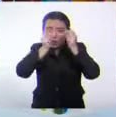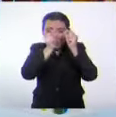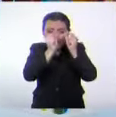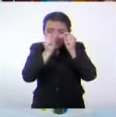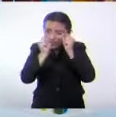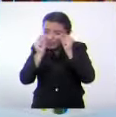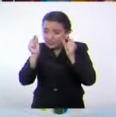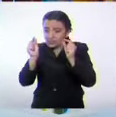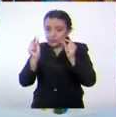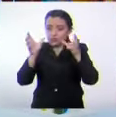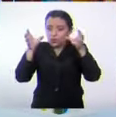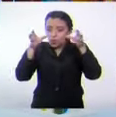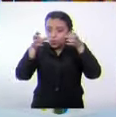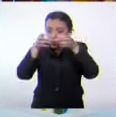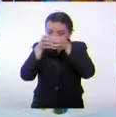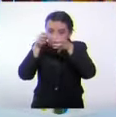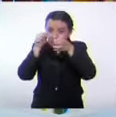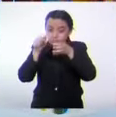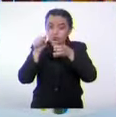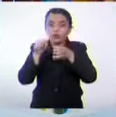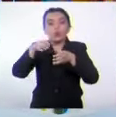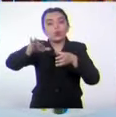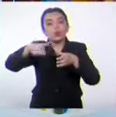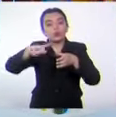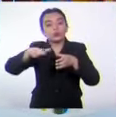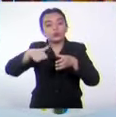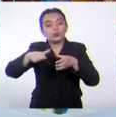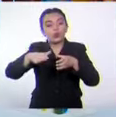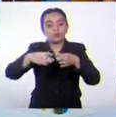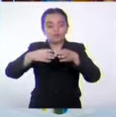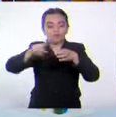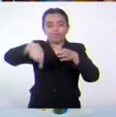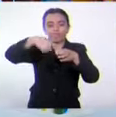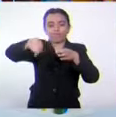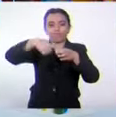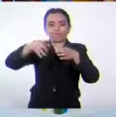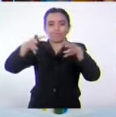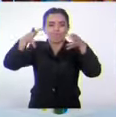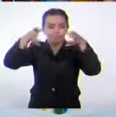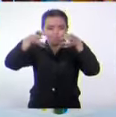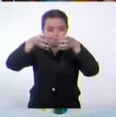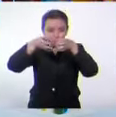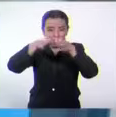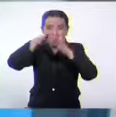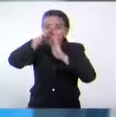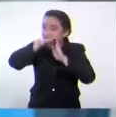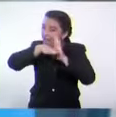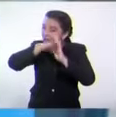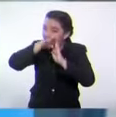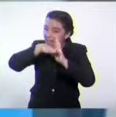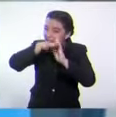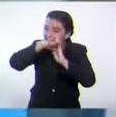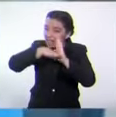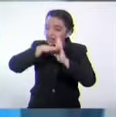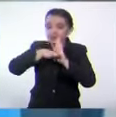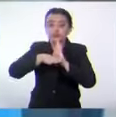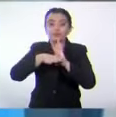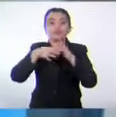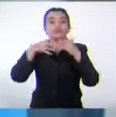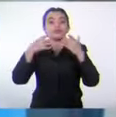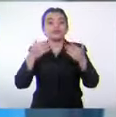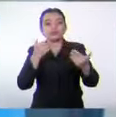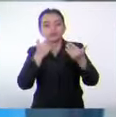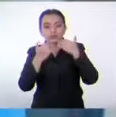la solemos emplear cuando tenemos disoluciones con concentraciones muy bajas, ya que